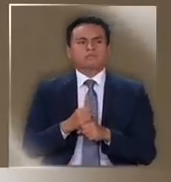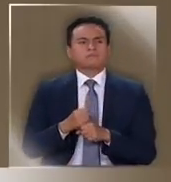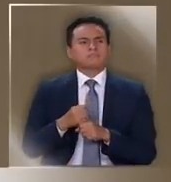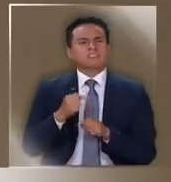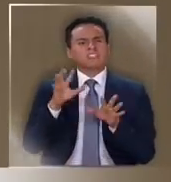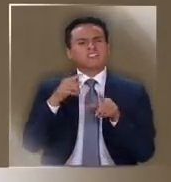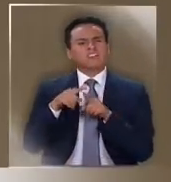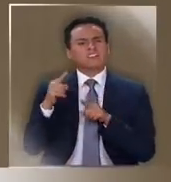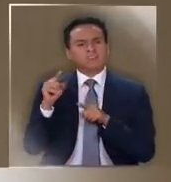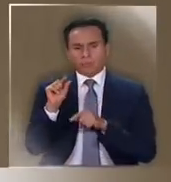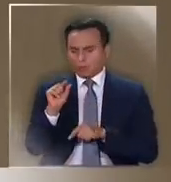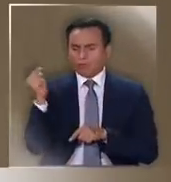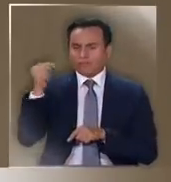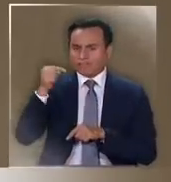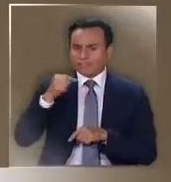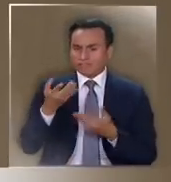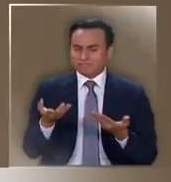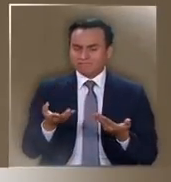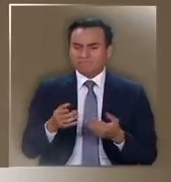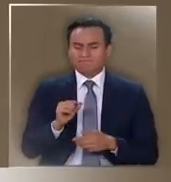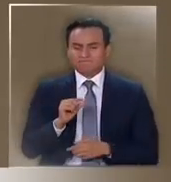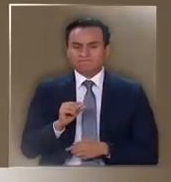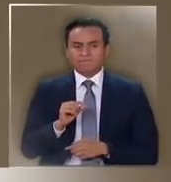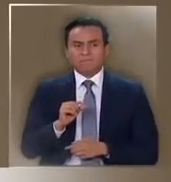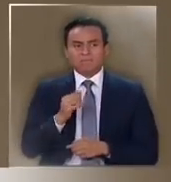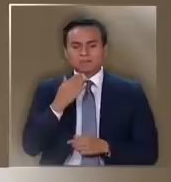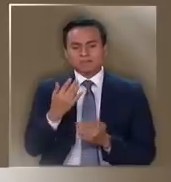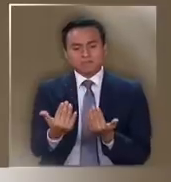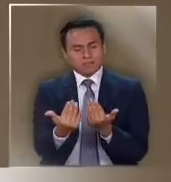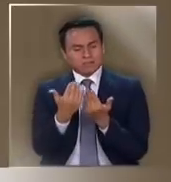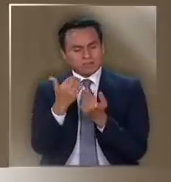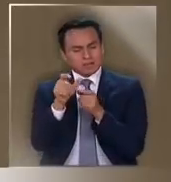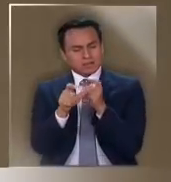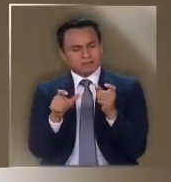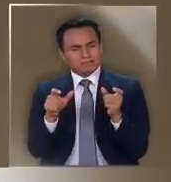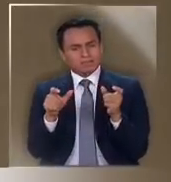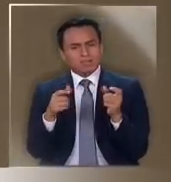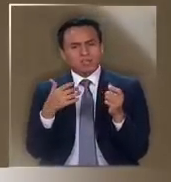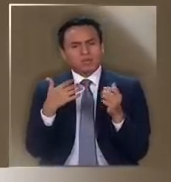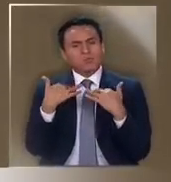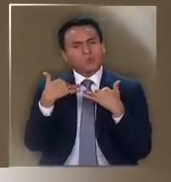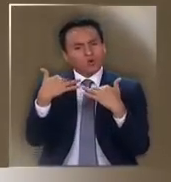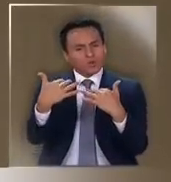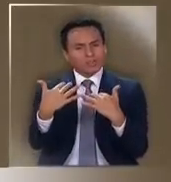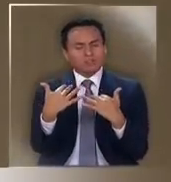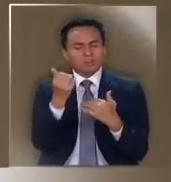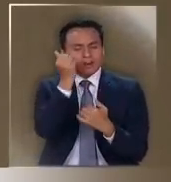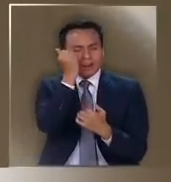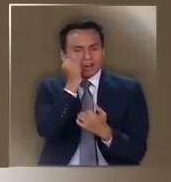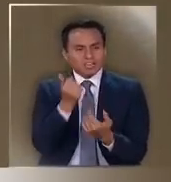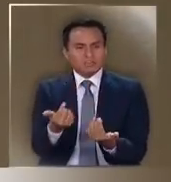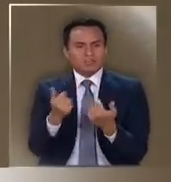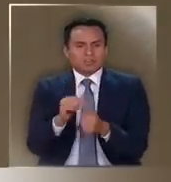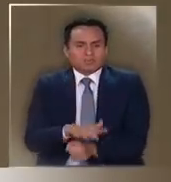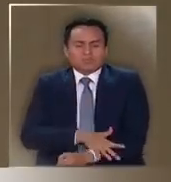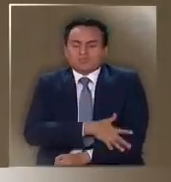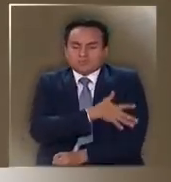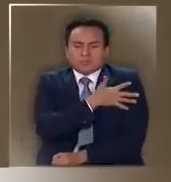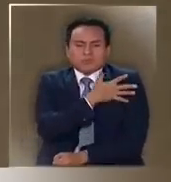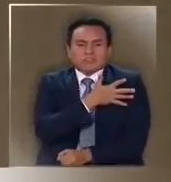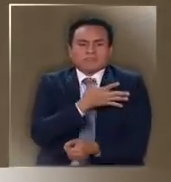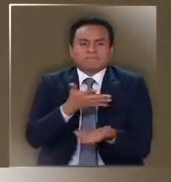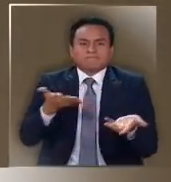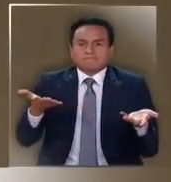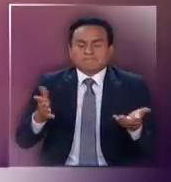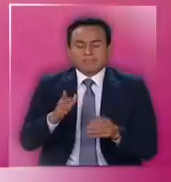10 veces, es poco. Y la fidelidad del público, el cariño, me emociona a un